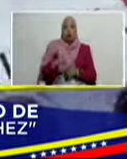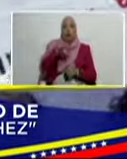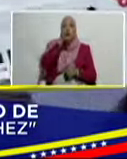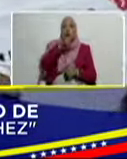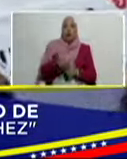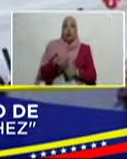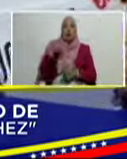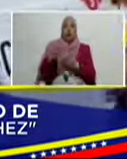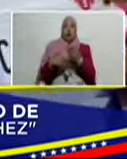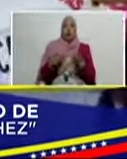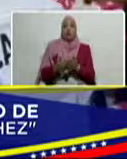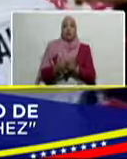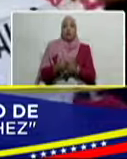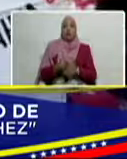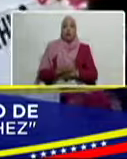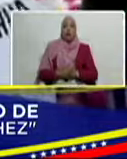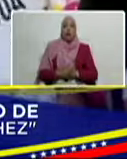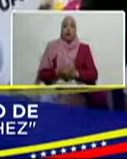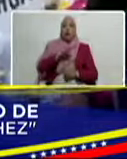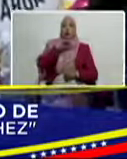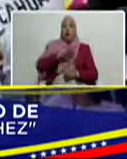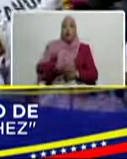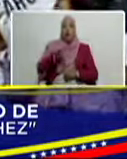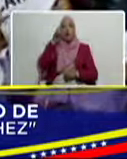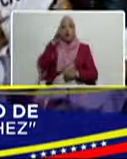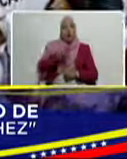Por allá está Josefa Joaquina.